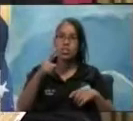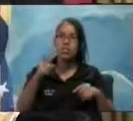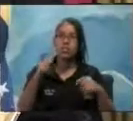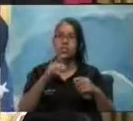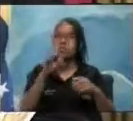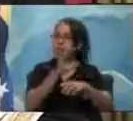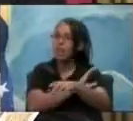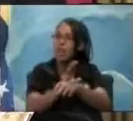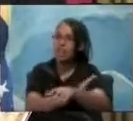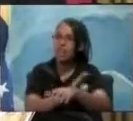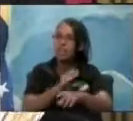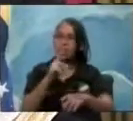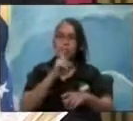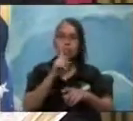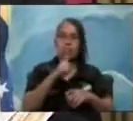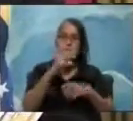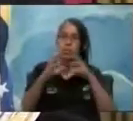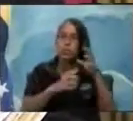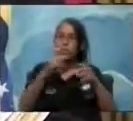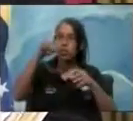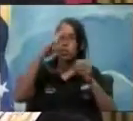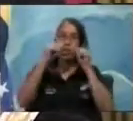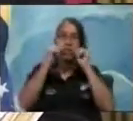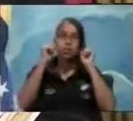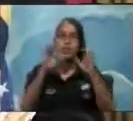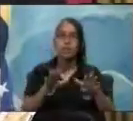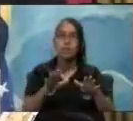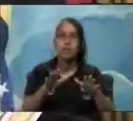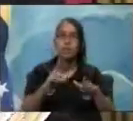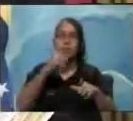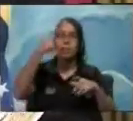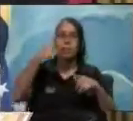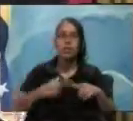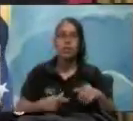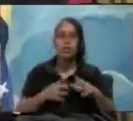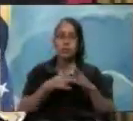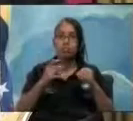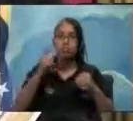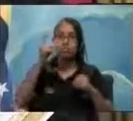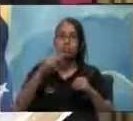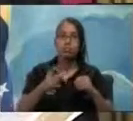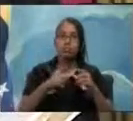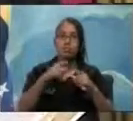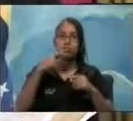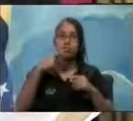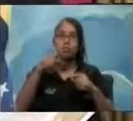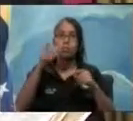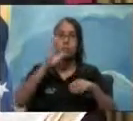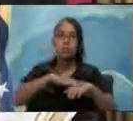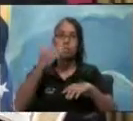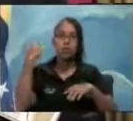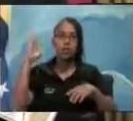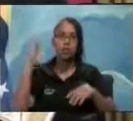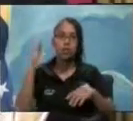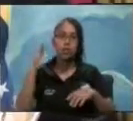carácter? No se preocupe, Dios lo bendiga, Cristo le ama. Varón, somos hermanos en Cristo. ¿Pero por qué son retrasados ustedes? Bueno, le voy a decir una cosa,